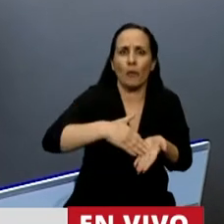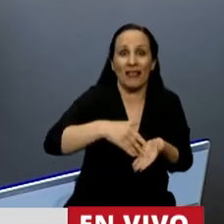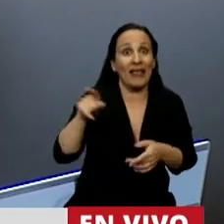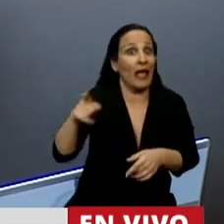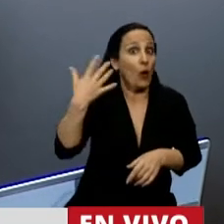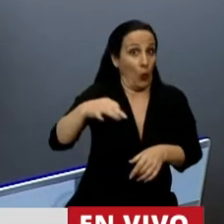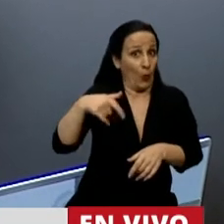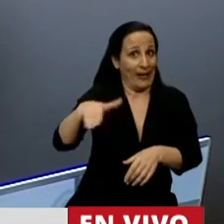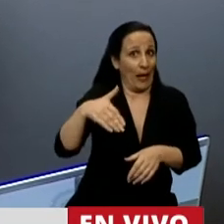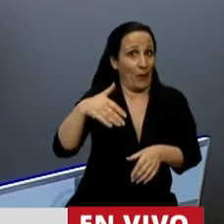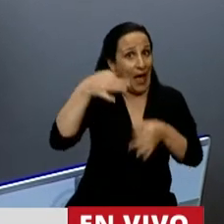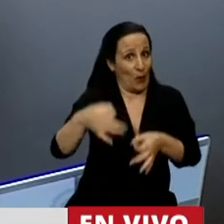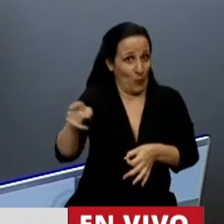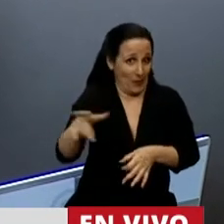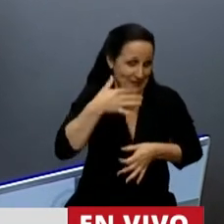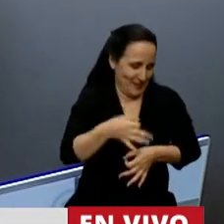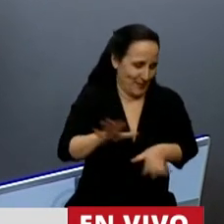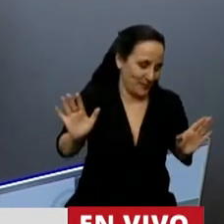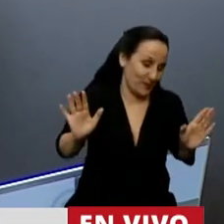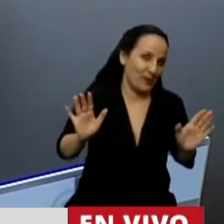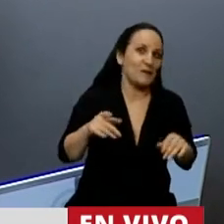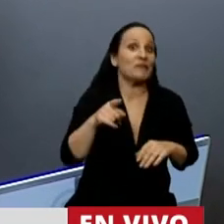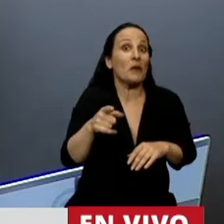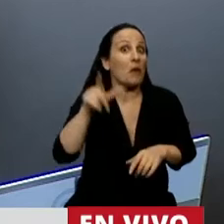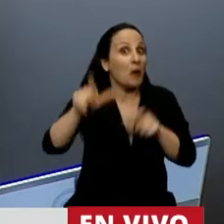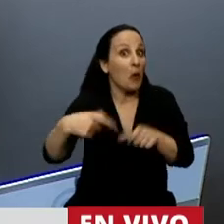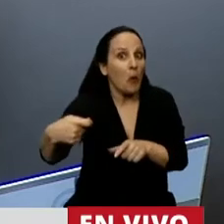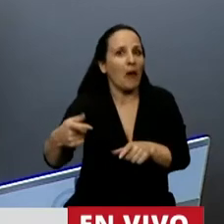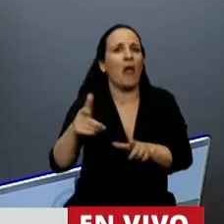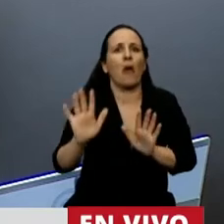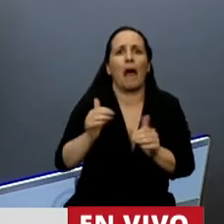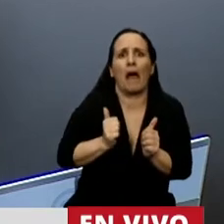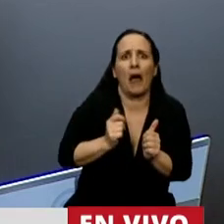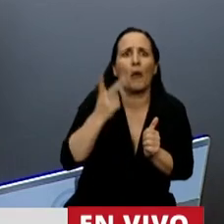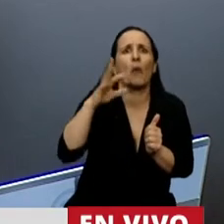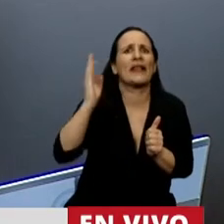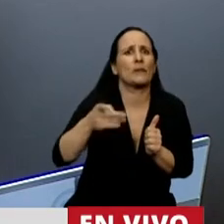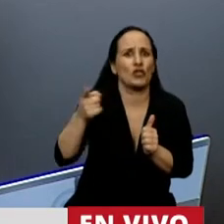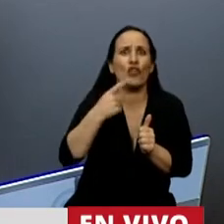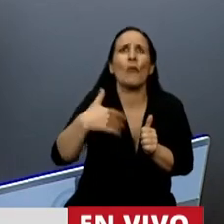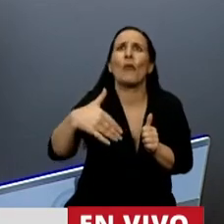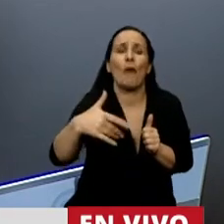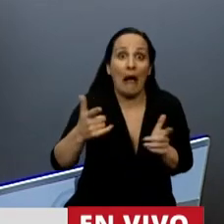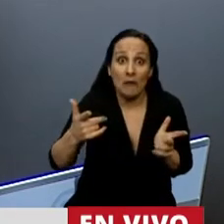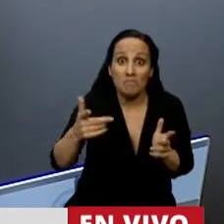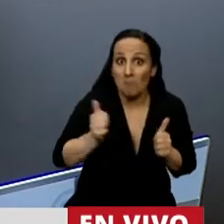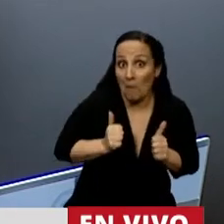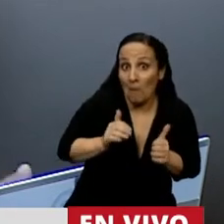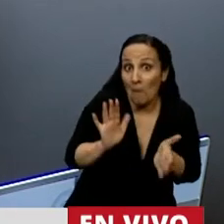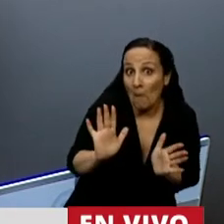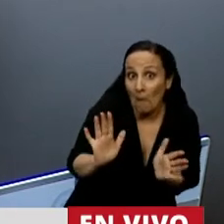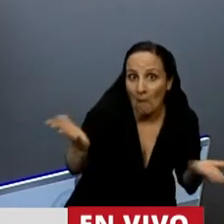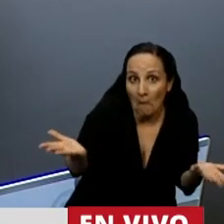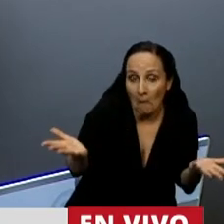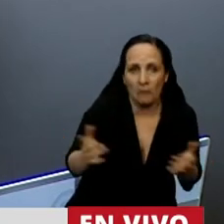poder cumplir, ya que los jubilados siguen esperando el 20% de aumento prometido por él en campaña.